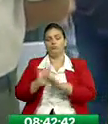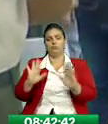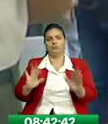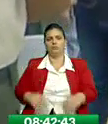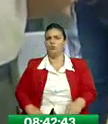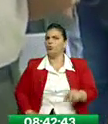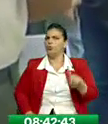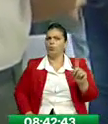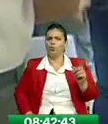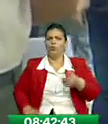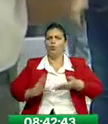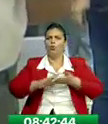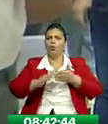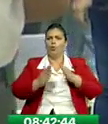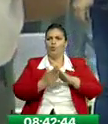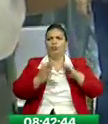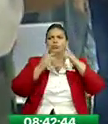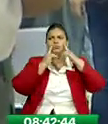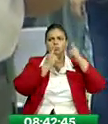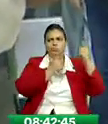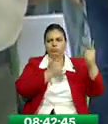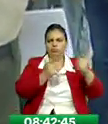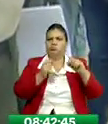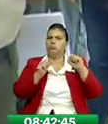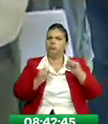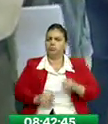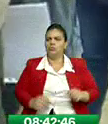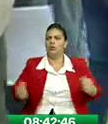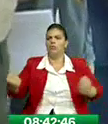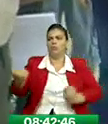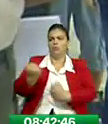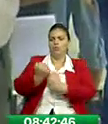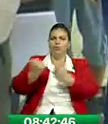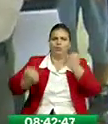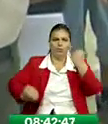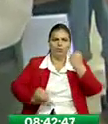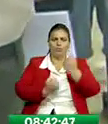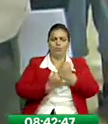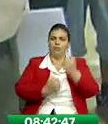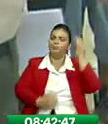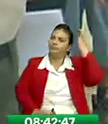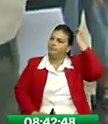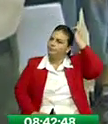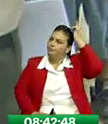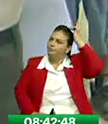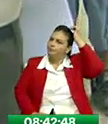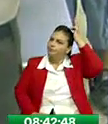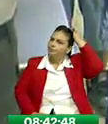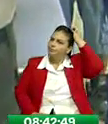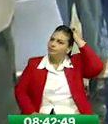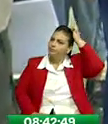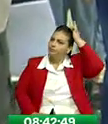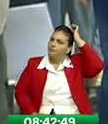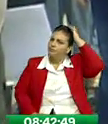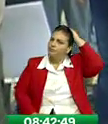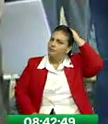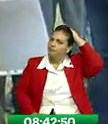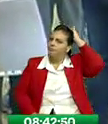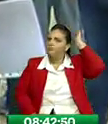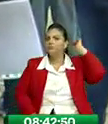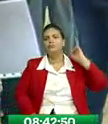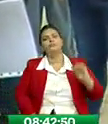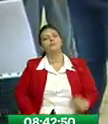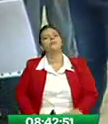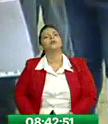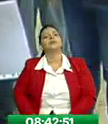y la comunidad ha entendido que efectivamente podemos trabajar mano a mano y hombre a hombro para combatir este tipo de delincuencia. Es una responsabilidad compartida,